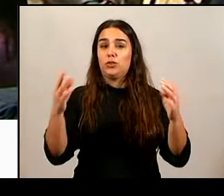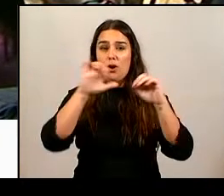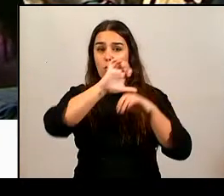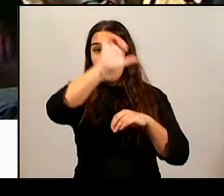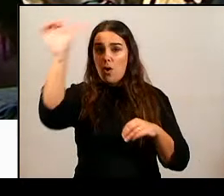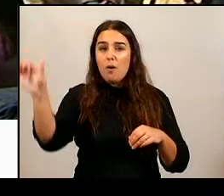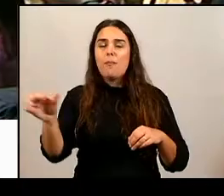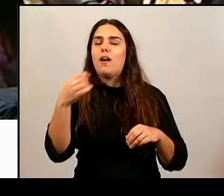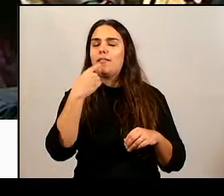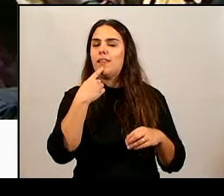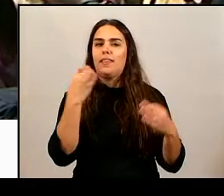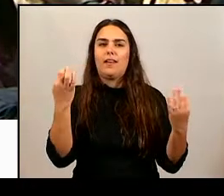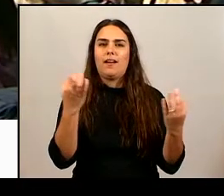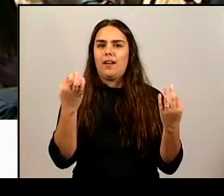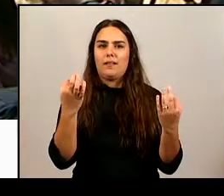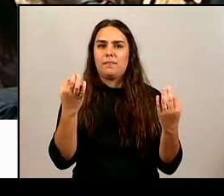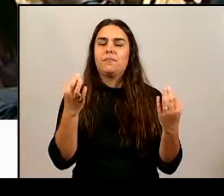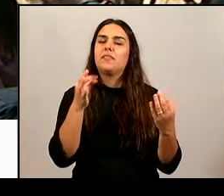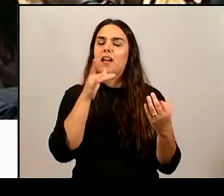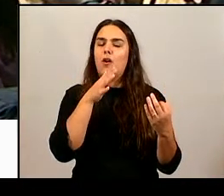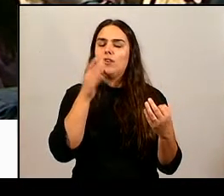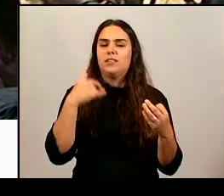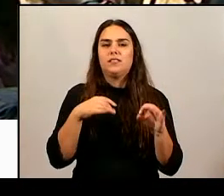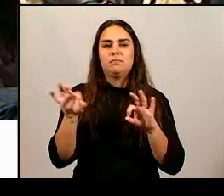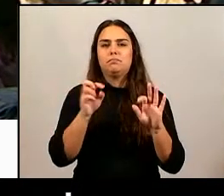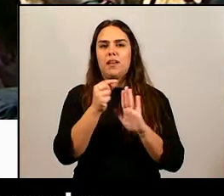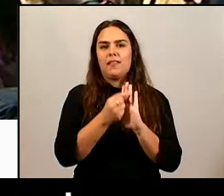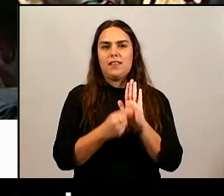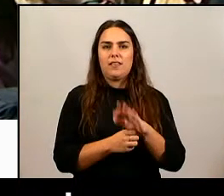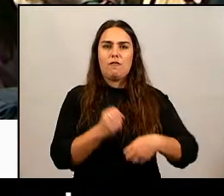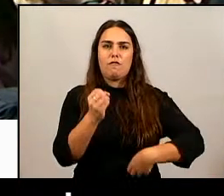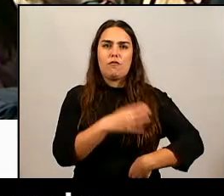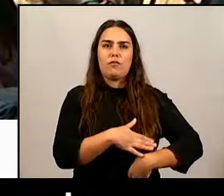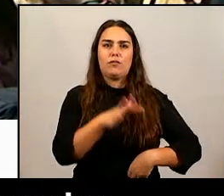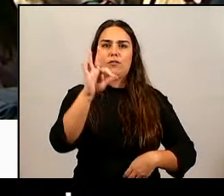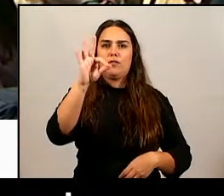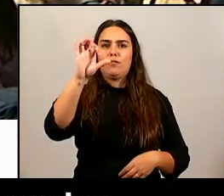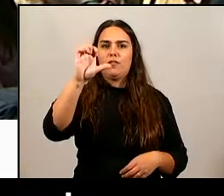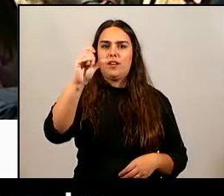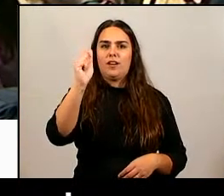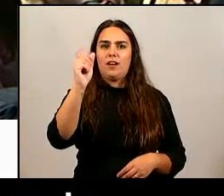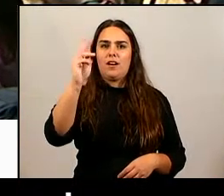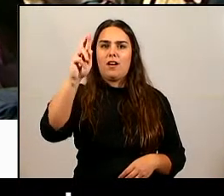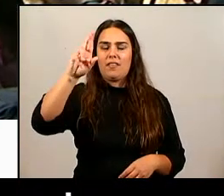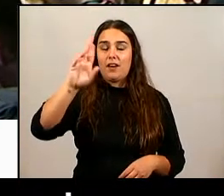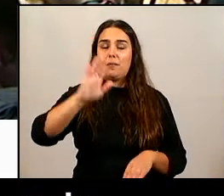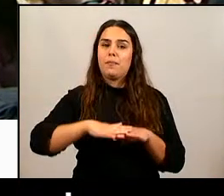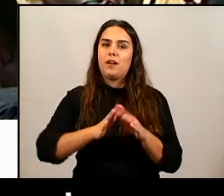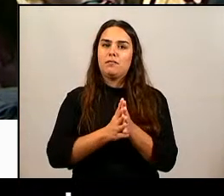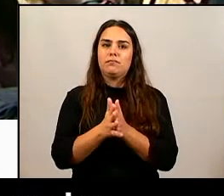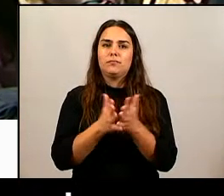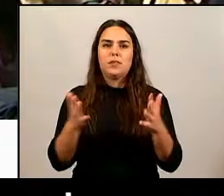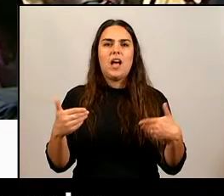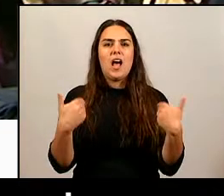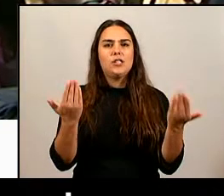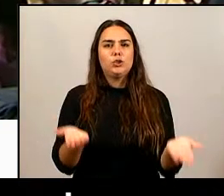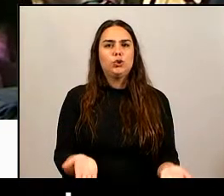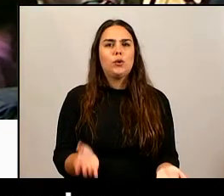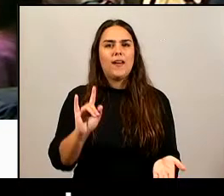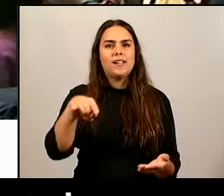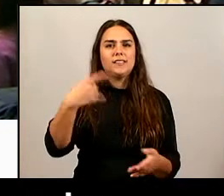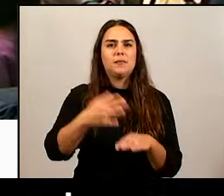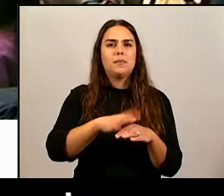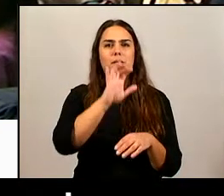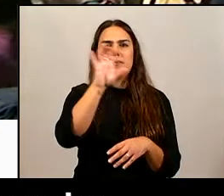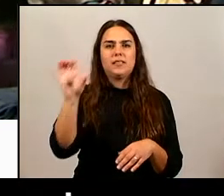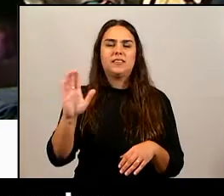una modificación de medidas específicas de los fondos FEADER para proporcionar ayuda adicional a los países afectados